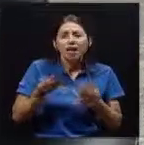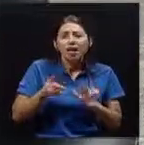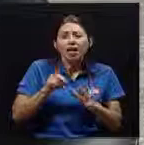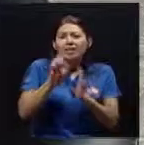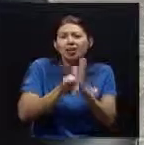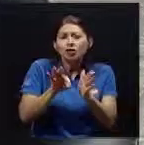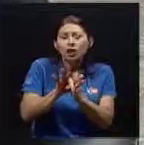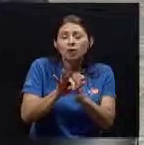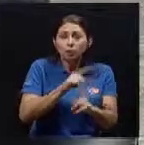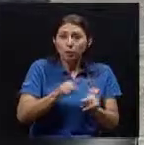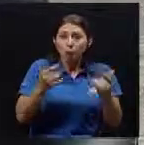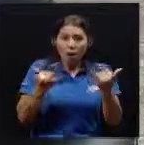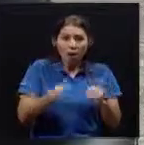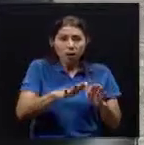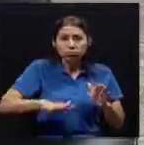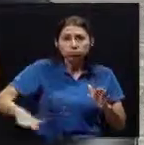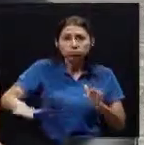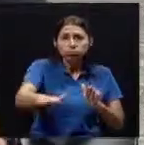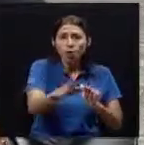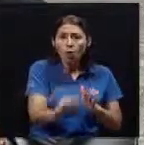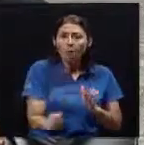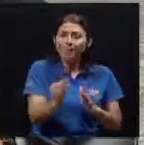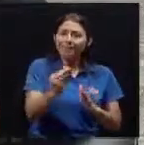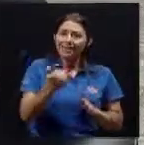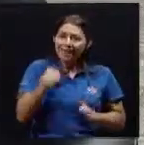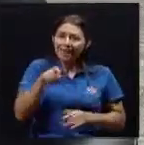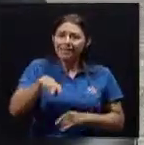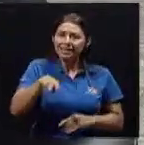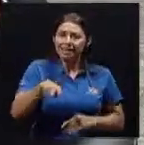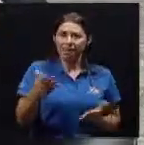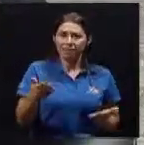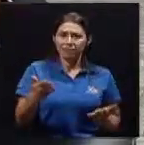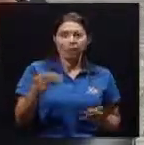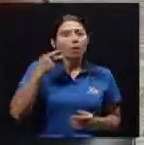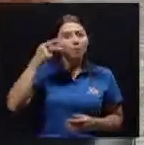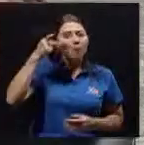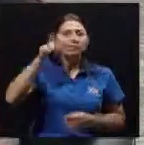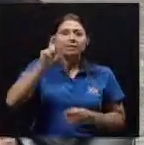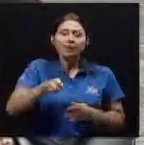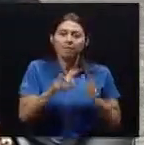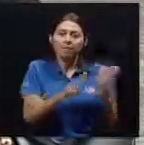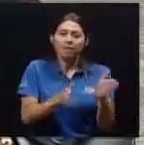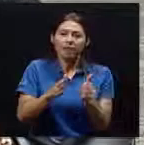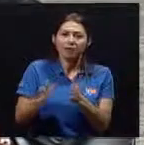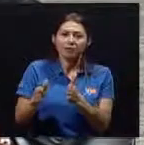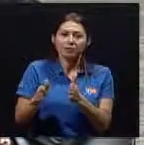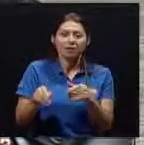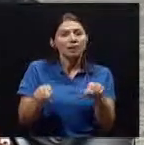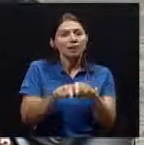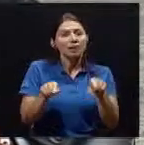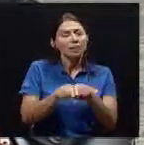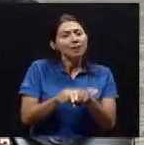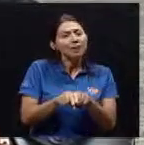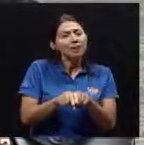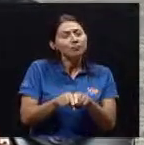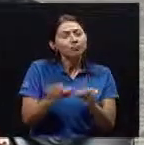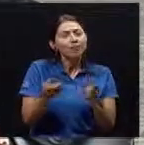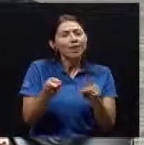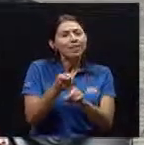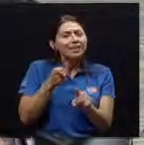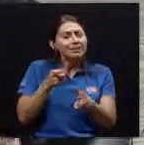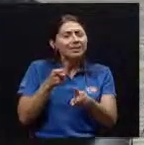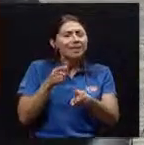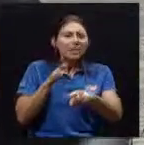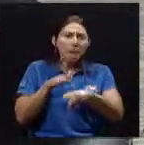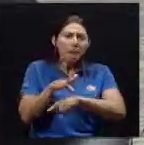Los padres tenemos que, hay que prepararse, ¿verdad? Y por otro lado, posiblemente entonces que haya desde muy temprano